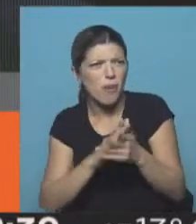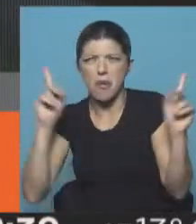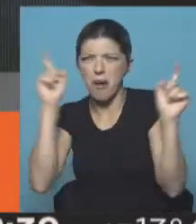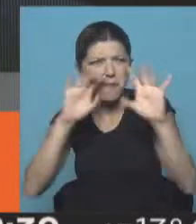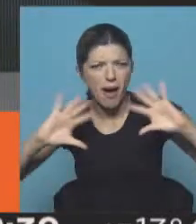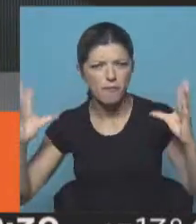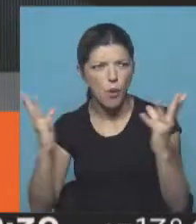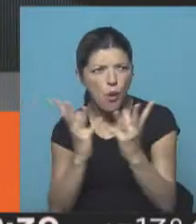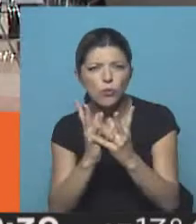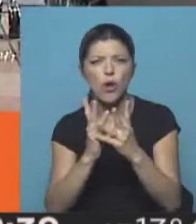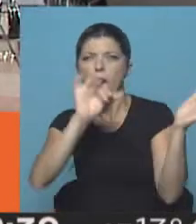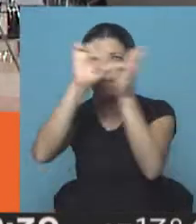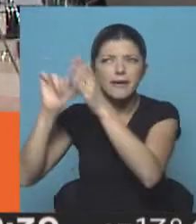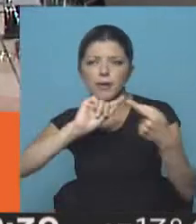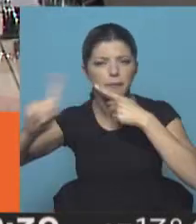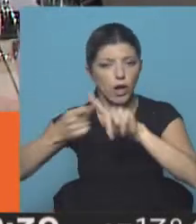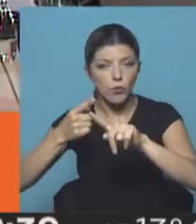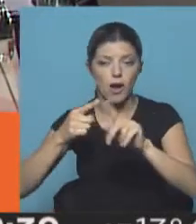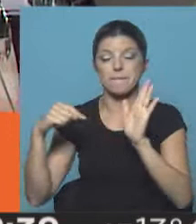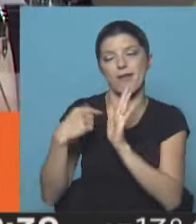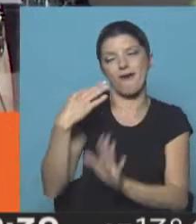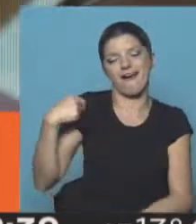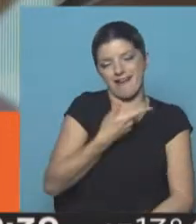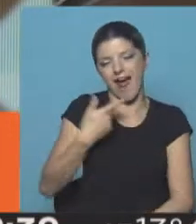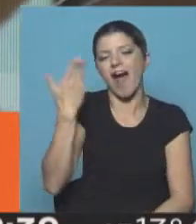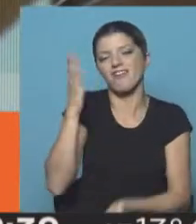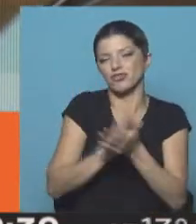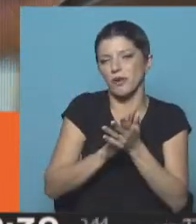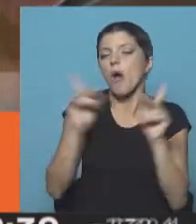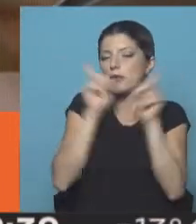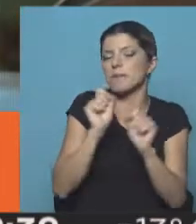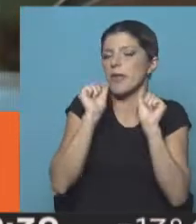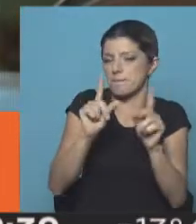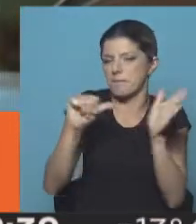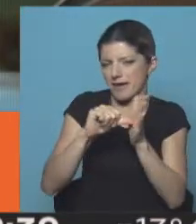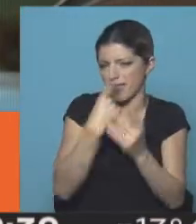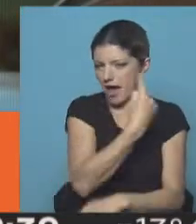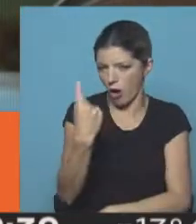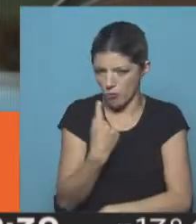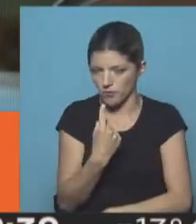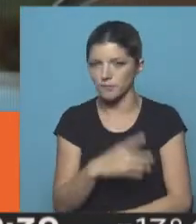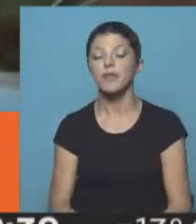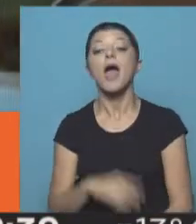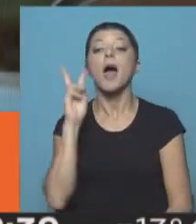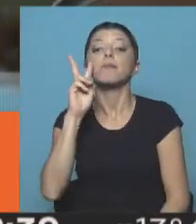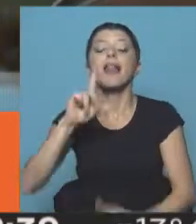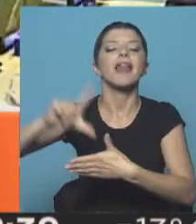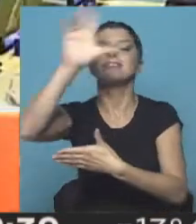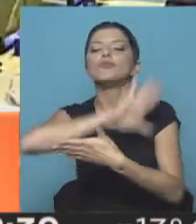potencias y demás, y en realidad están hablando en muchos casos de problemas muy locales. Claro, bueno, justamente veamos qué decía Latinoamérica en Naciones